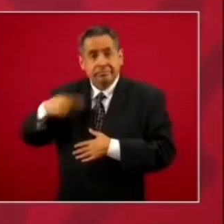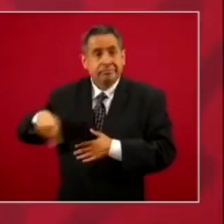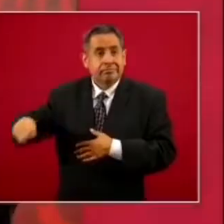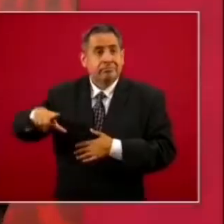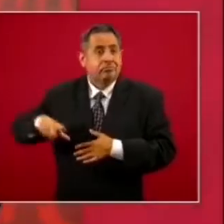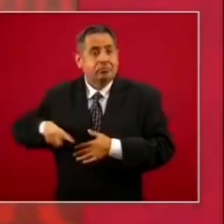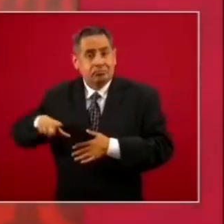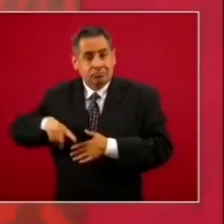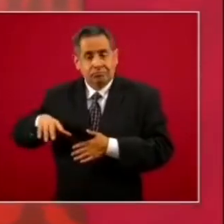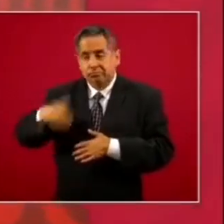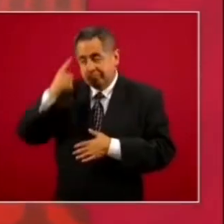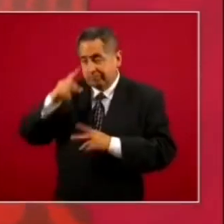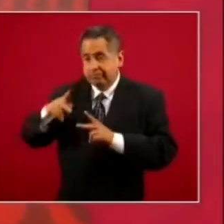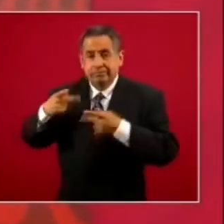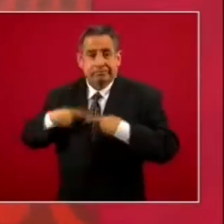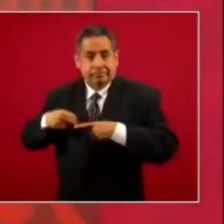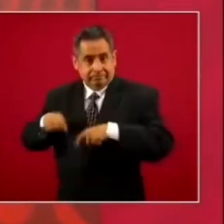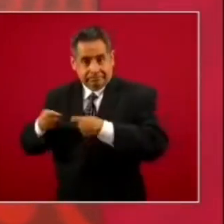le otorga